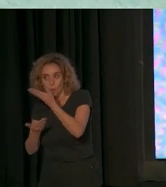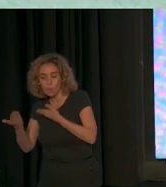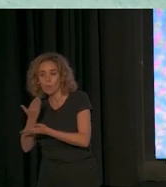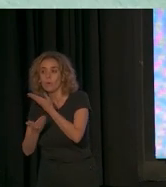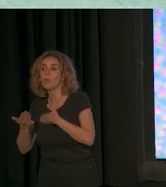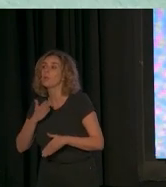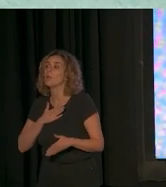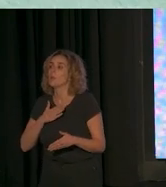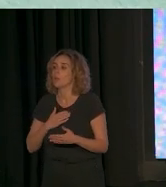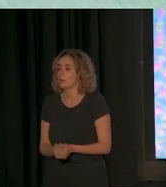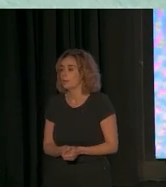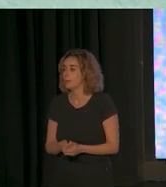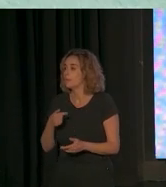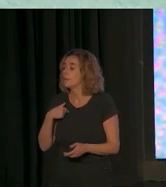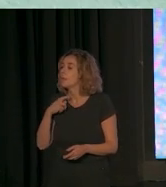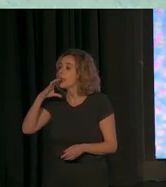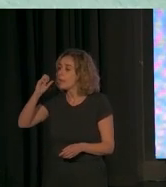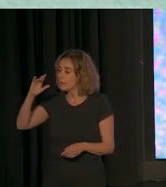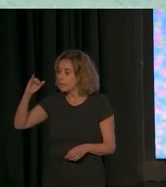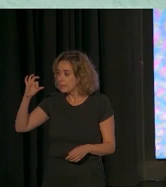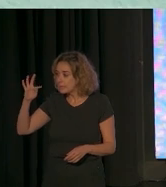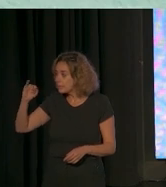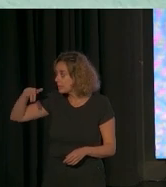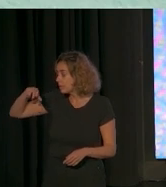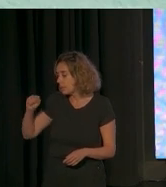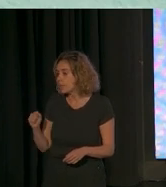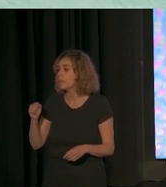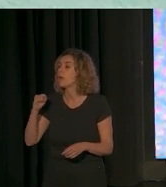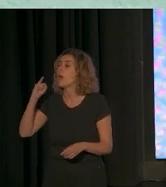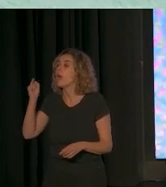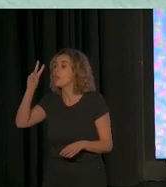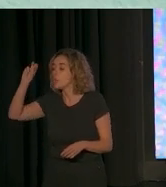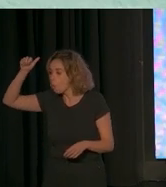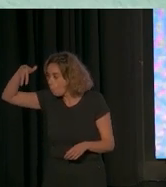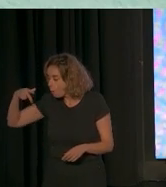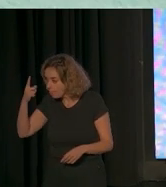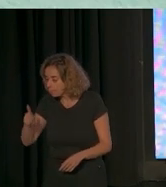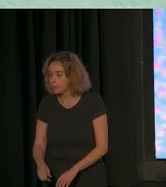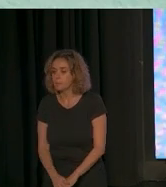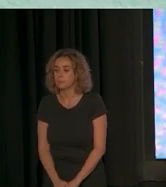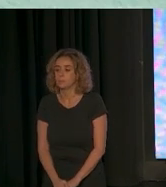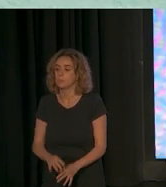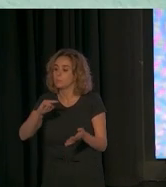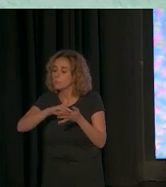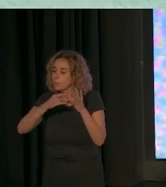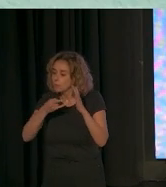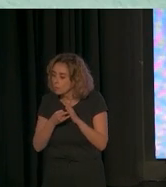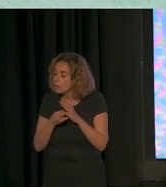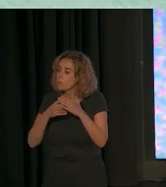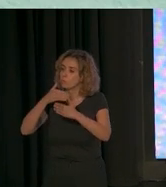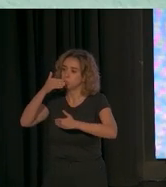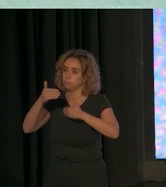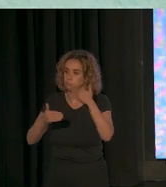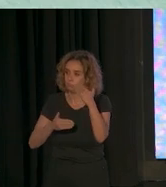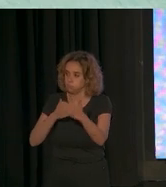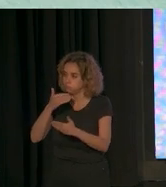Iván Herrán, Cristina Díaz, Paola de la Mano y Juan Martínez Carrillo. Y el proyecto sigue evolucionando